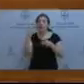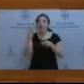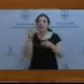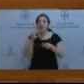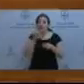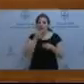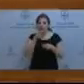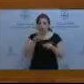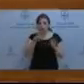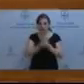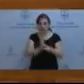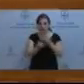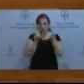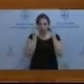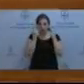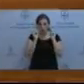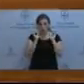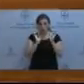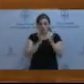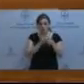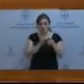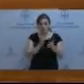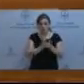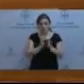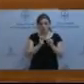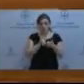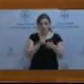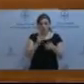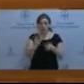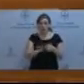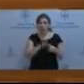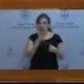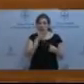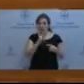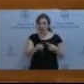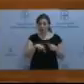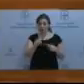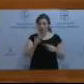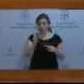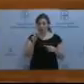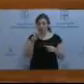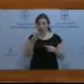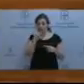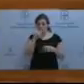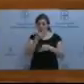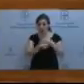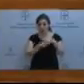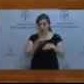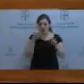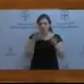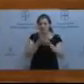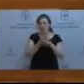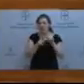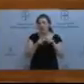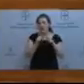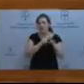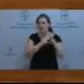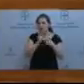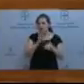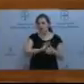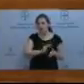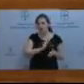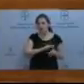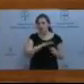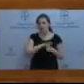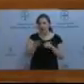que los alumnos que empezaron el curso el 5 de septiembre y los que luego posteriormente le hicieron el 12, hubo bastantes asignaturas que no estaban cubiertas